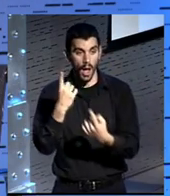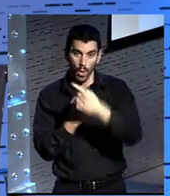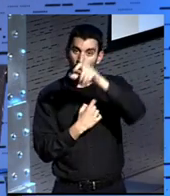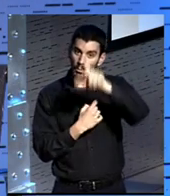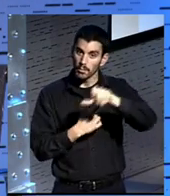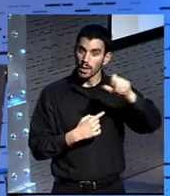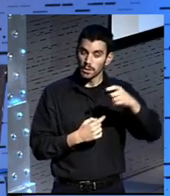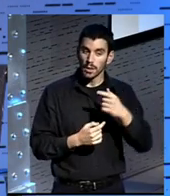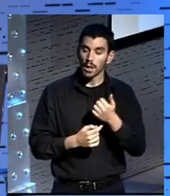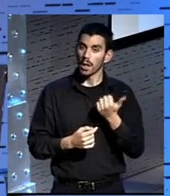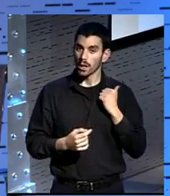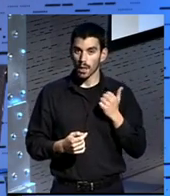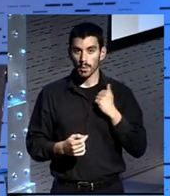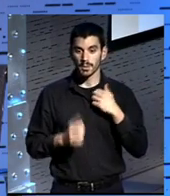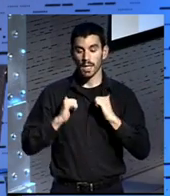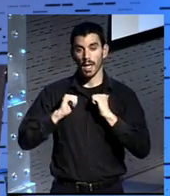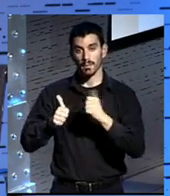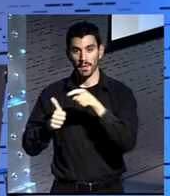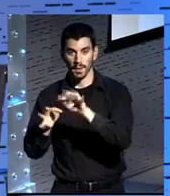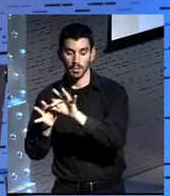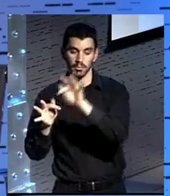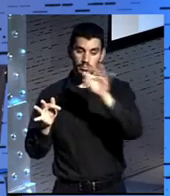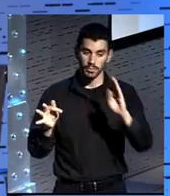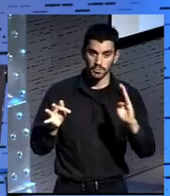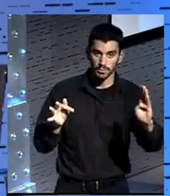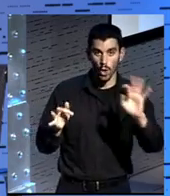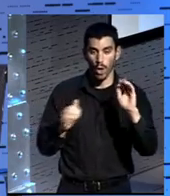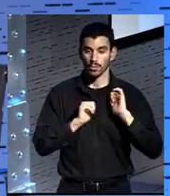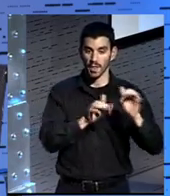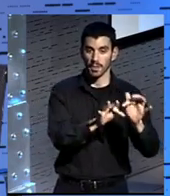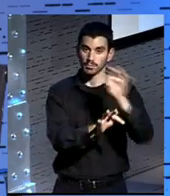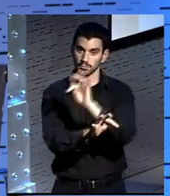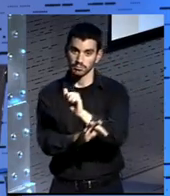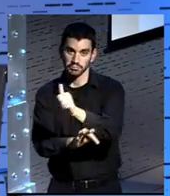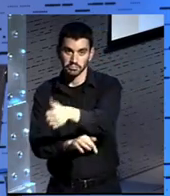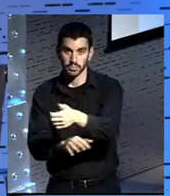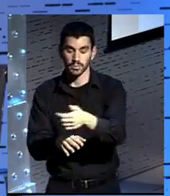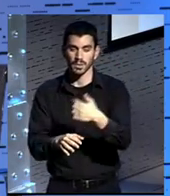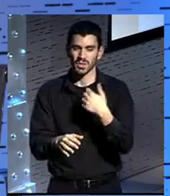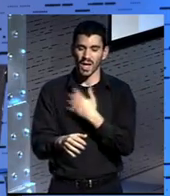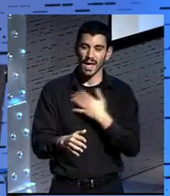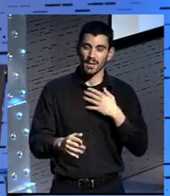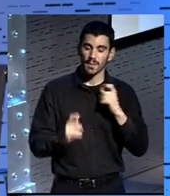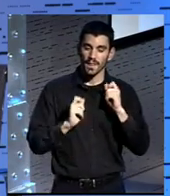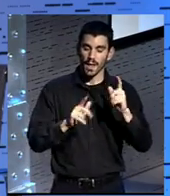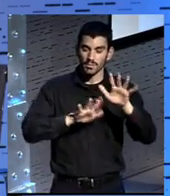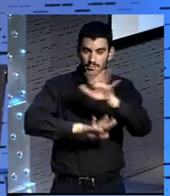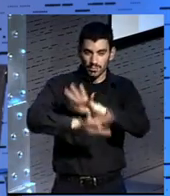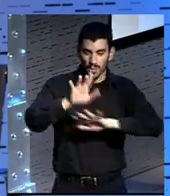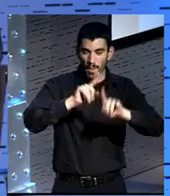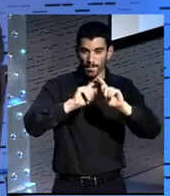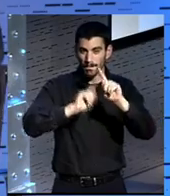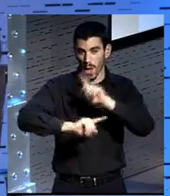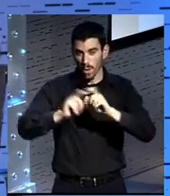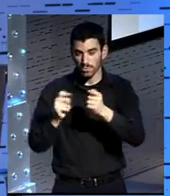los clientes aceptan bien, y intentamos no introducir complejidades añadidas, y cuando el